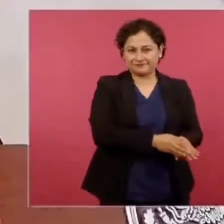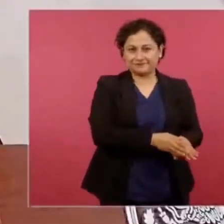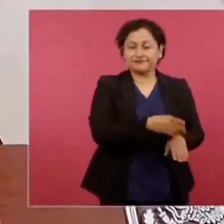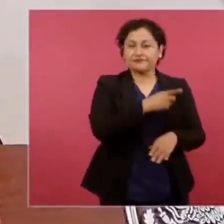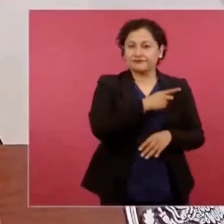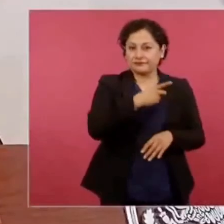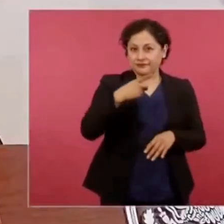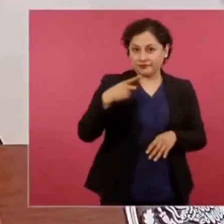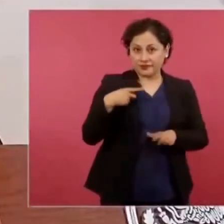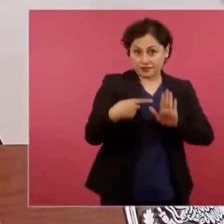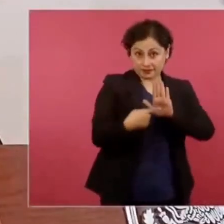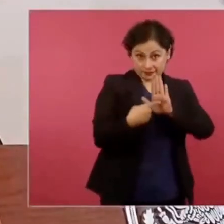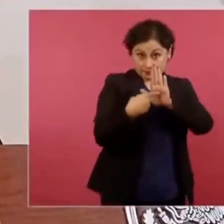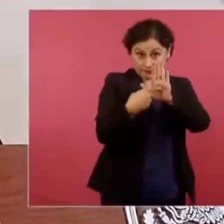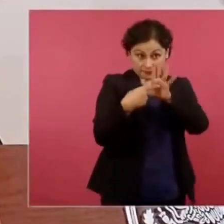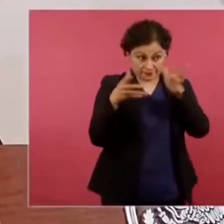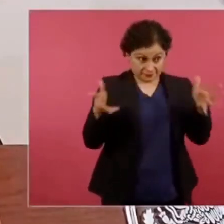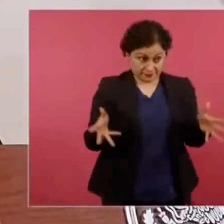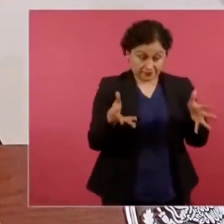los valores